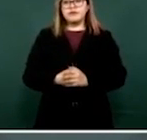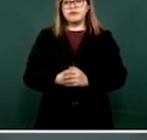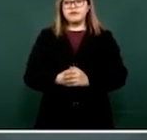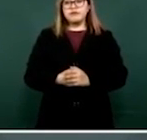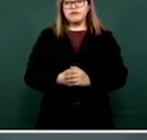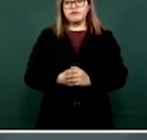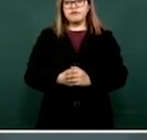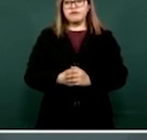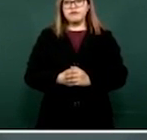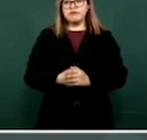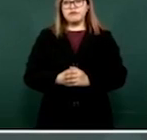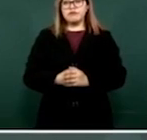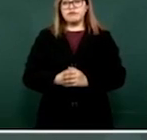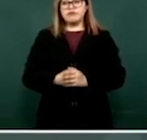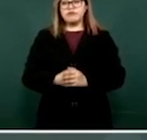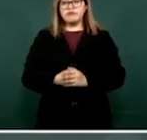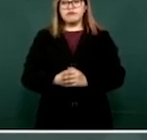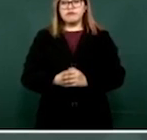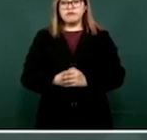en las